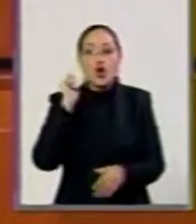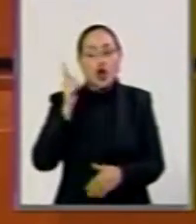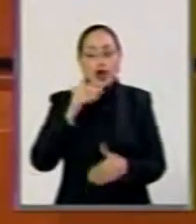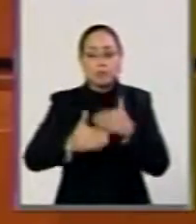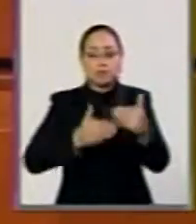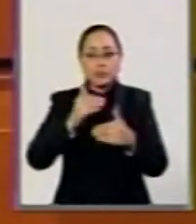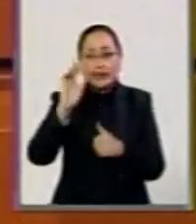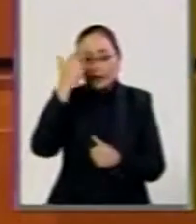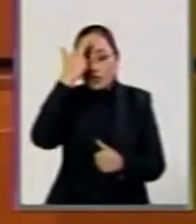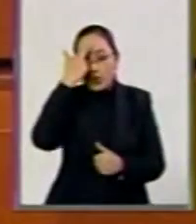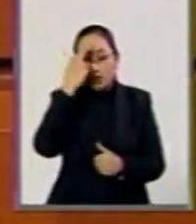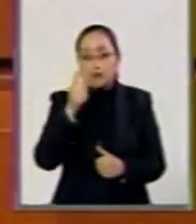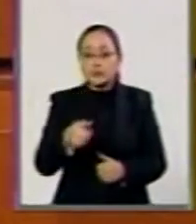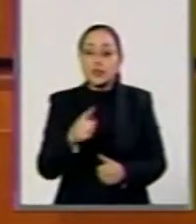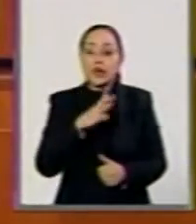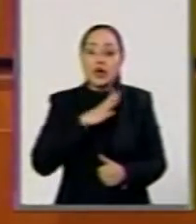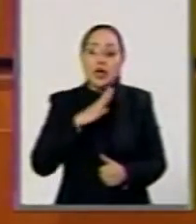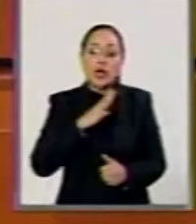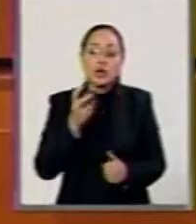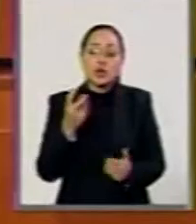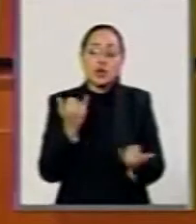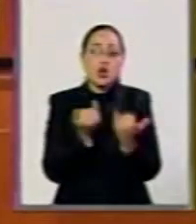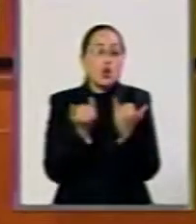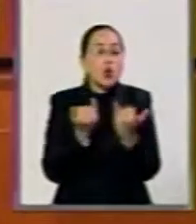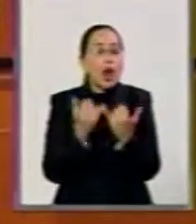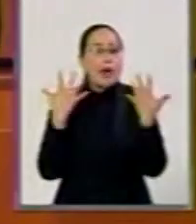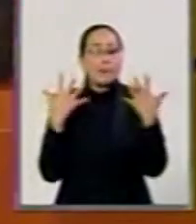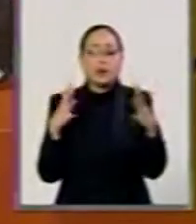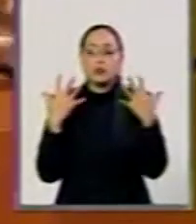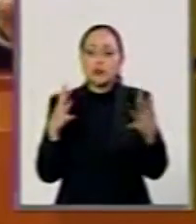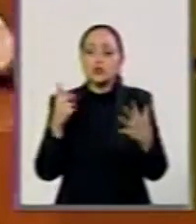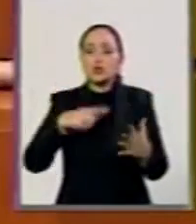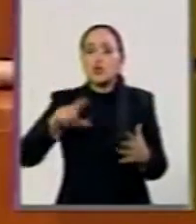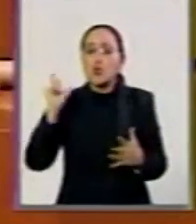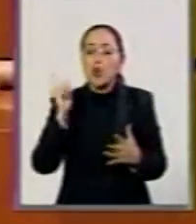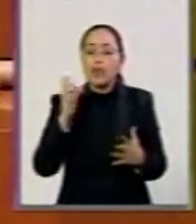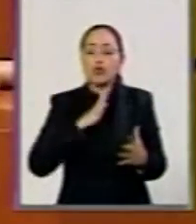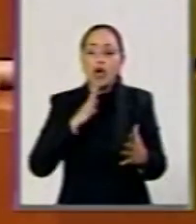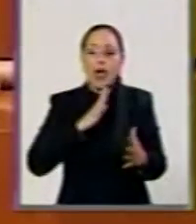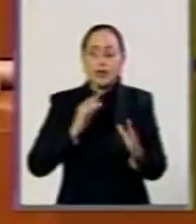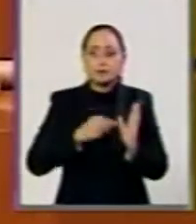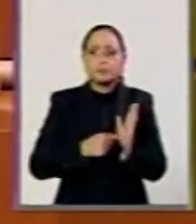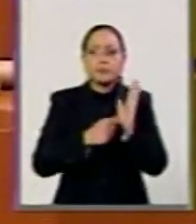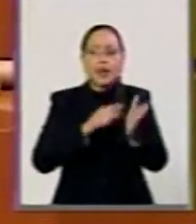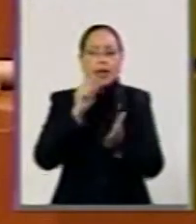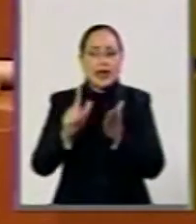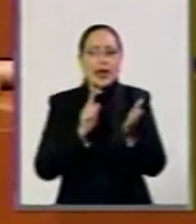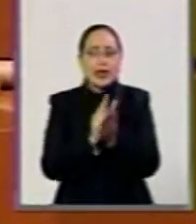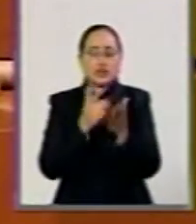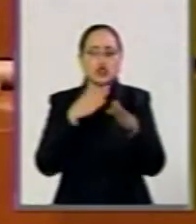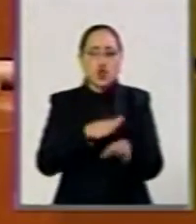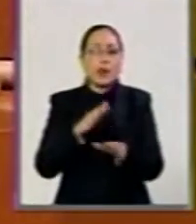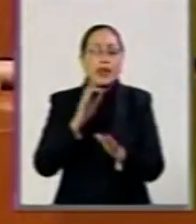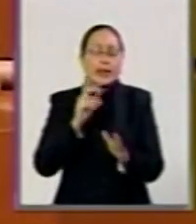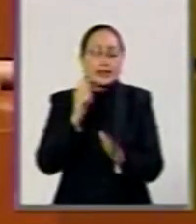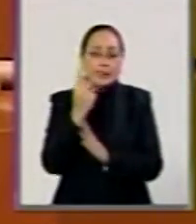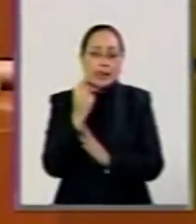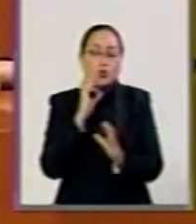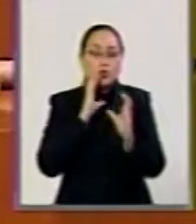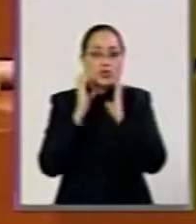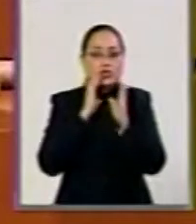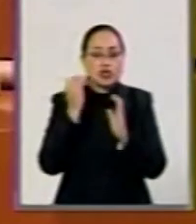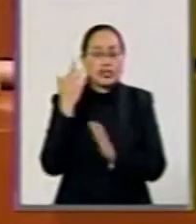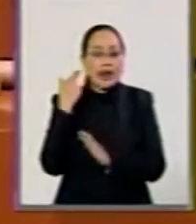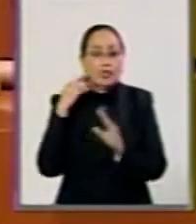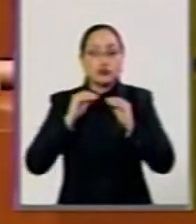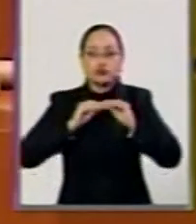y ojalá recuerden los grandes aplausos que dieron cuando se emitió la Ley General de Telecomunicaciones y Radiodifusión, y